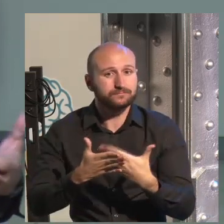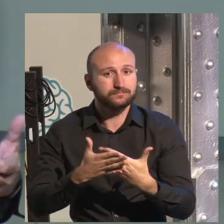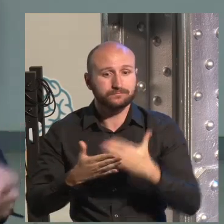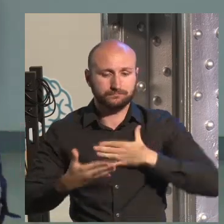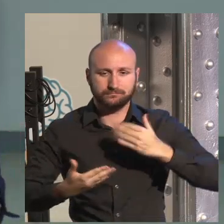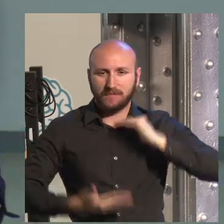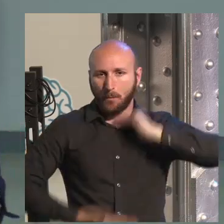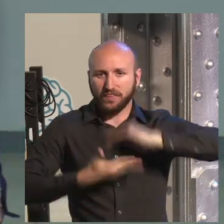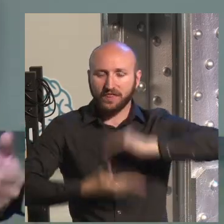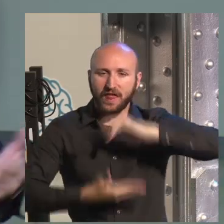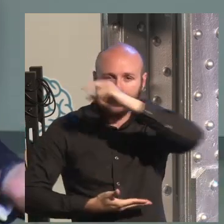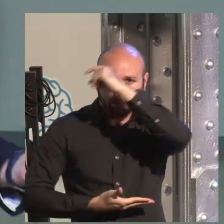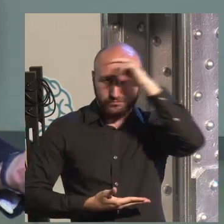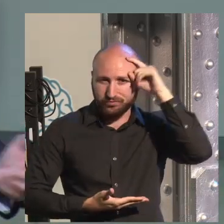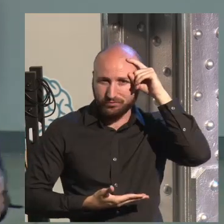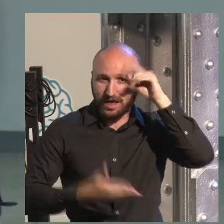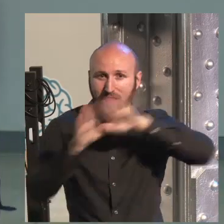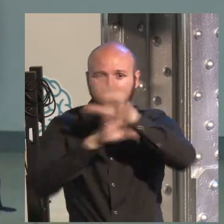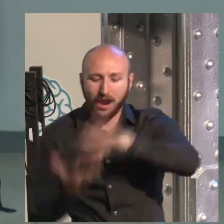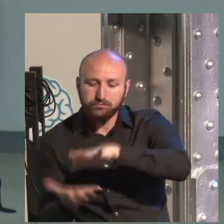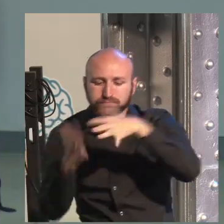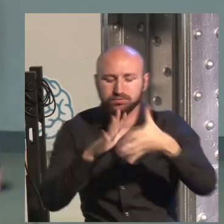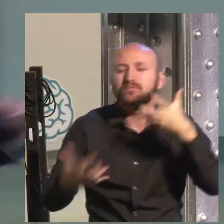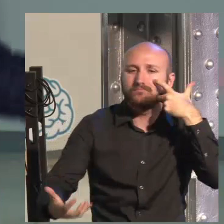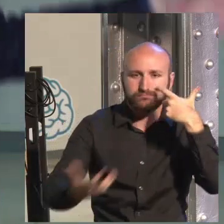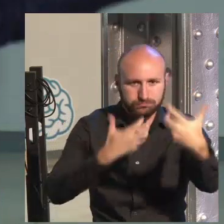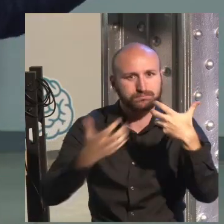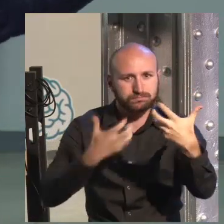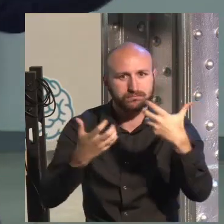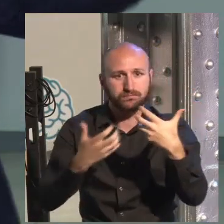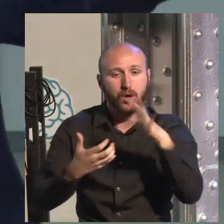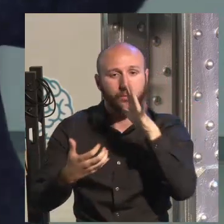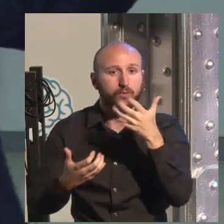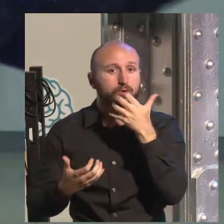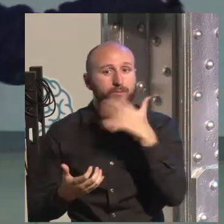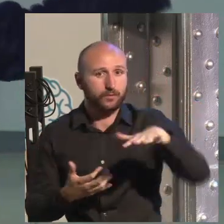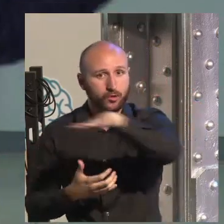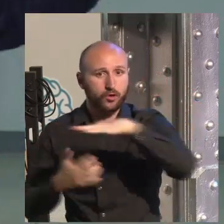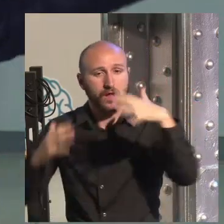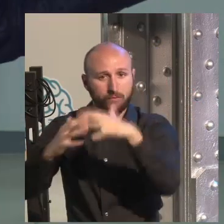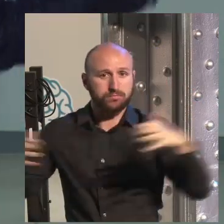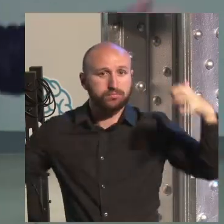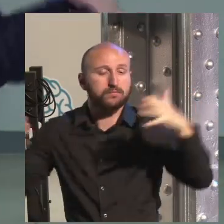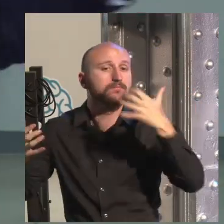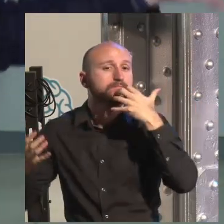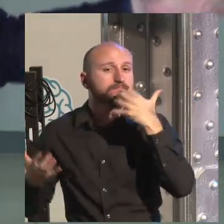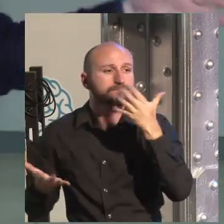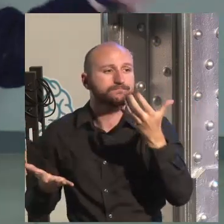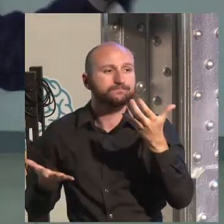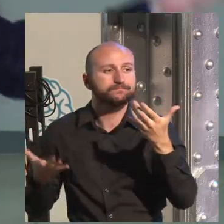capacidades mentales habían evolucionado desde estadios como el que